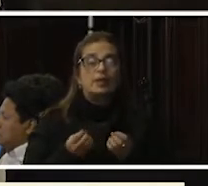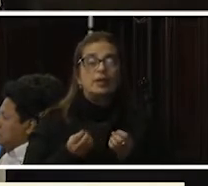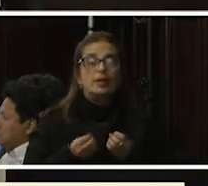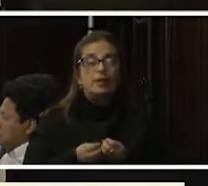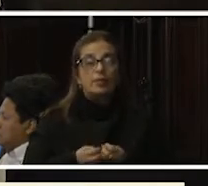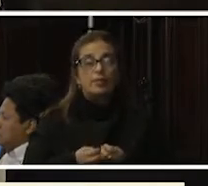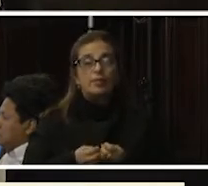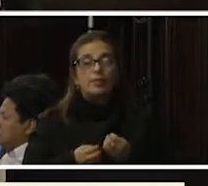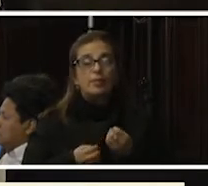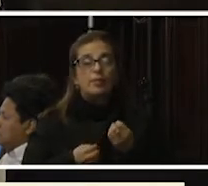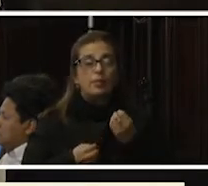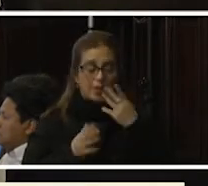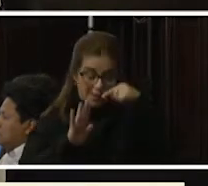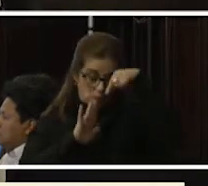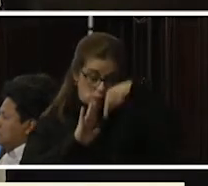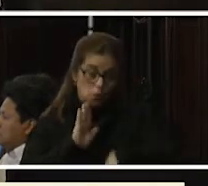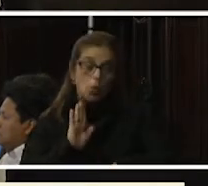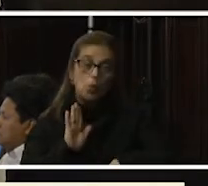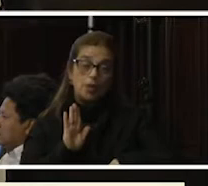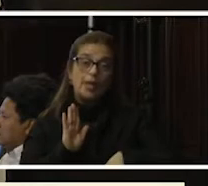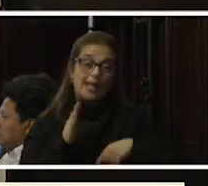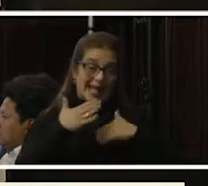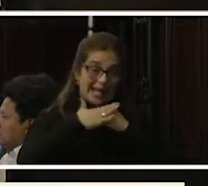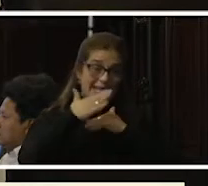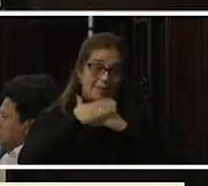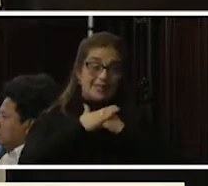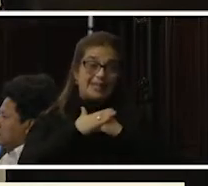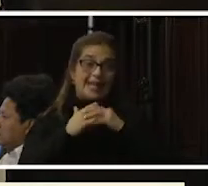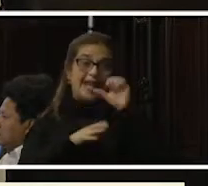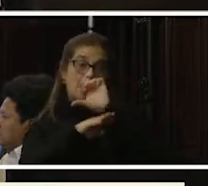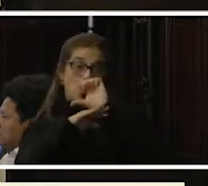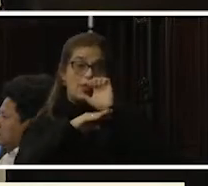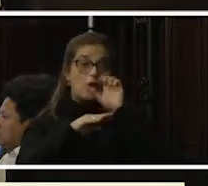Por el lado del sur, en la frontera de Perú, en la zona